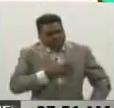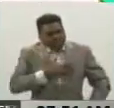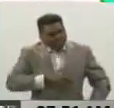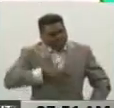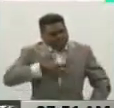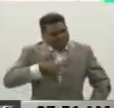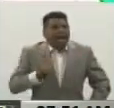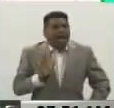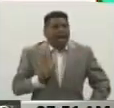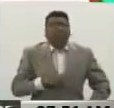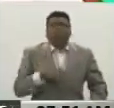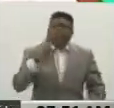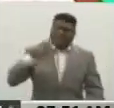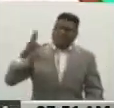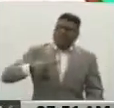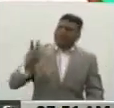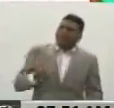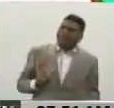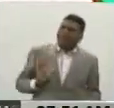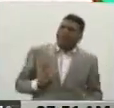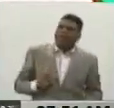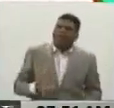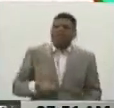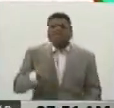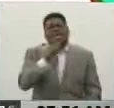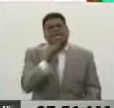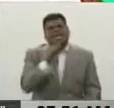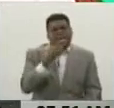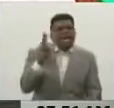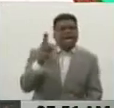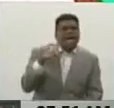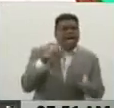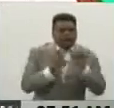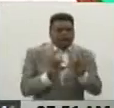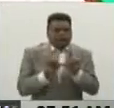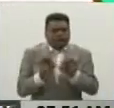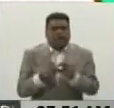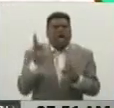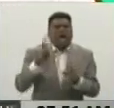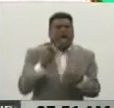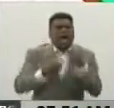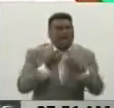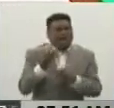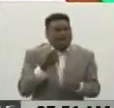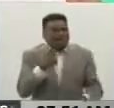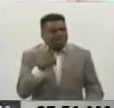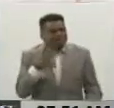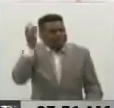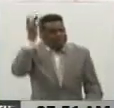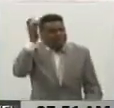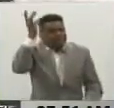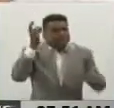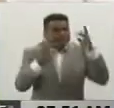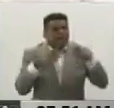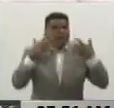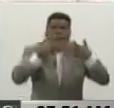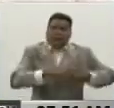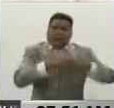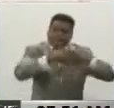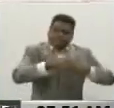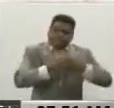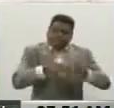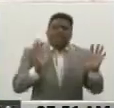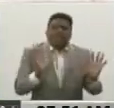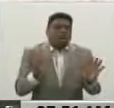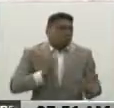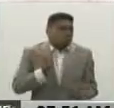cierto. ¿Quiénes son los creadores de todas estas redes sociales? ¿Dónde nacen? ¿No? Bueno, estos nacen, son compañías, al final son una empresa como